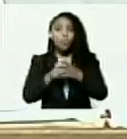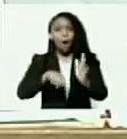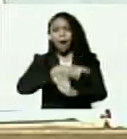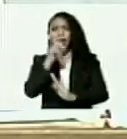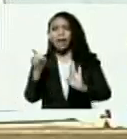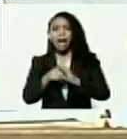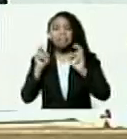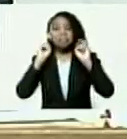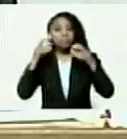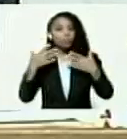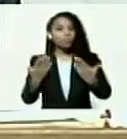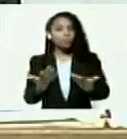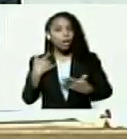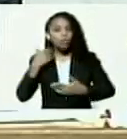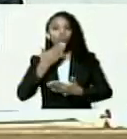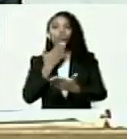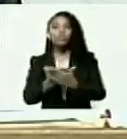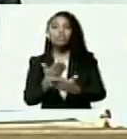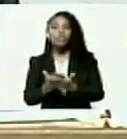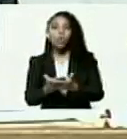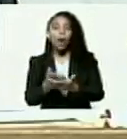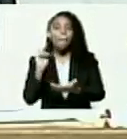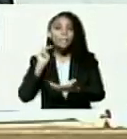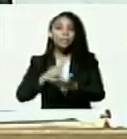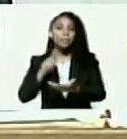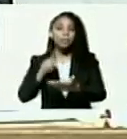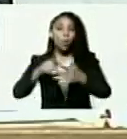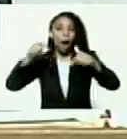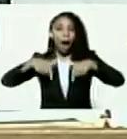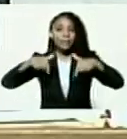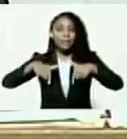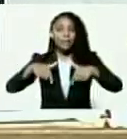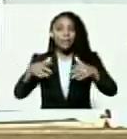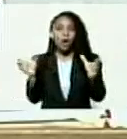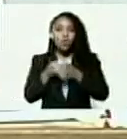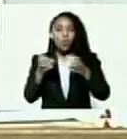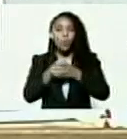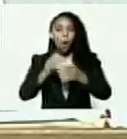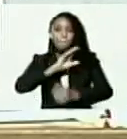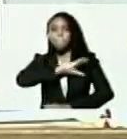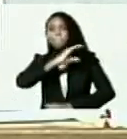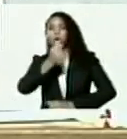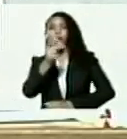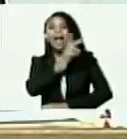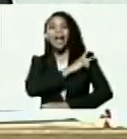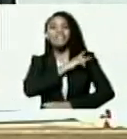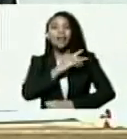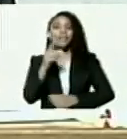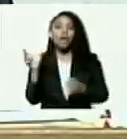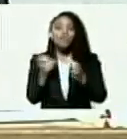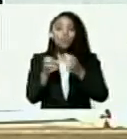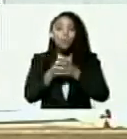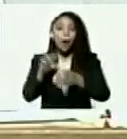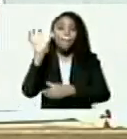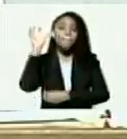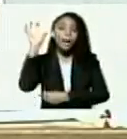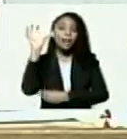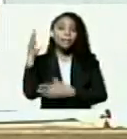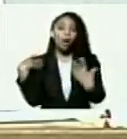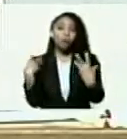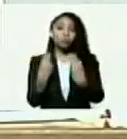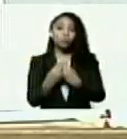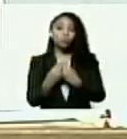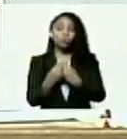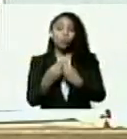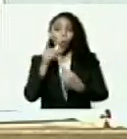En consecuencia, solicito la presencia aquí, en esta Junta Directiva, de los jefes de la bancada de la patria, compañero